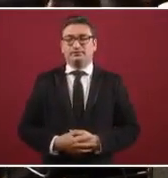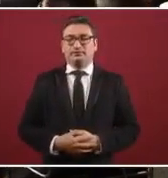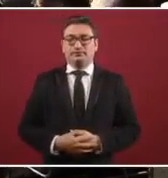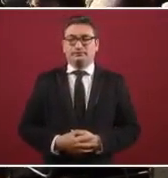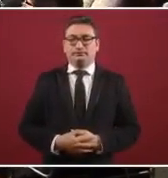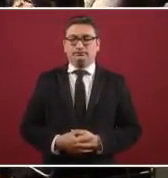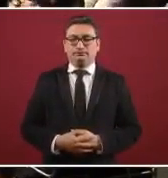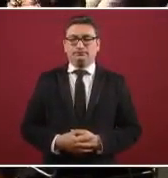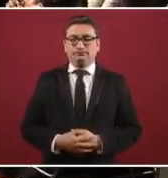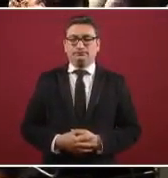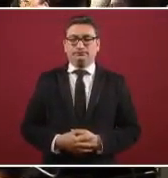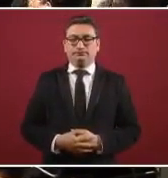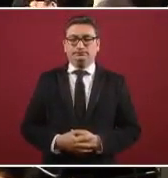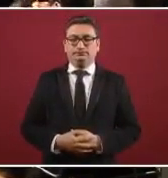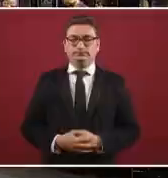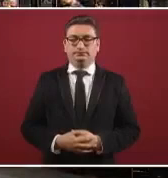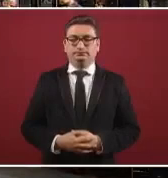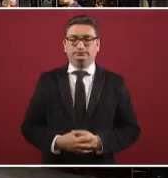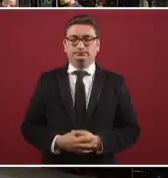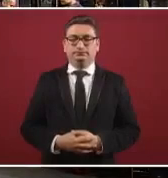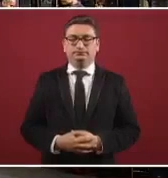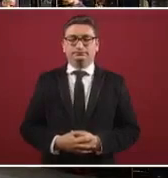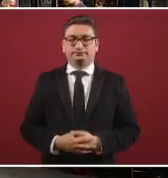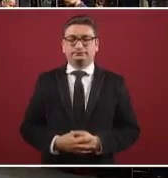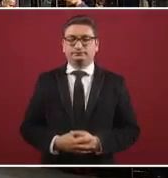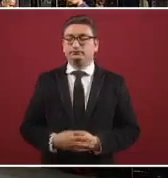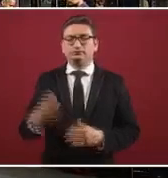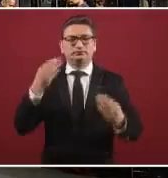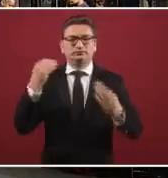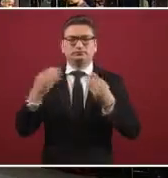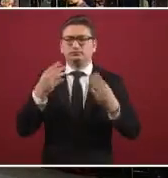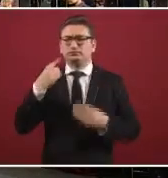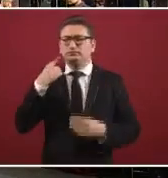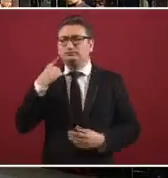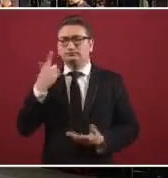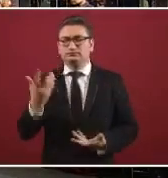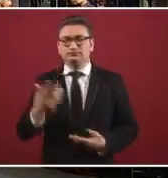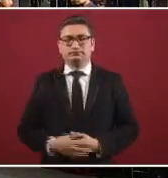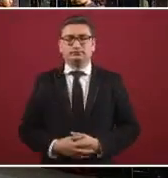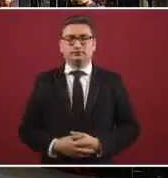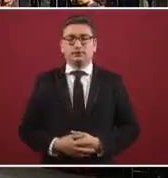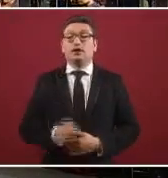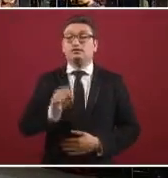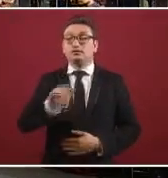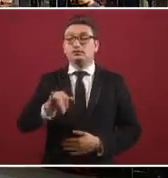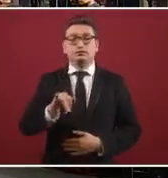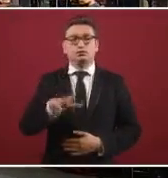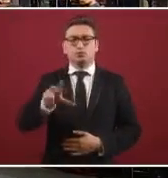Presidente, que llegó ayer a… Sí. ¿Se reúne hoy? No.